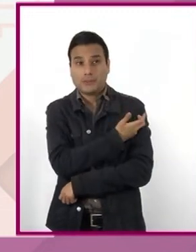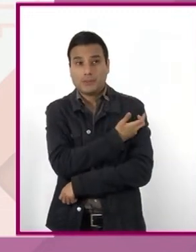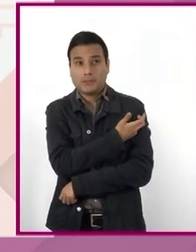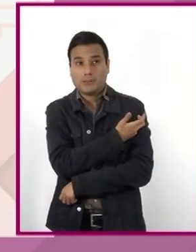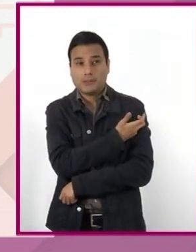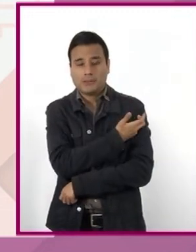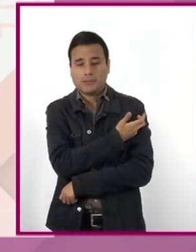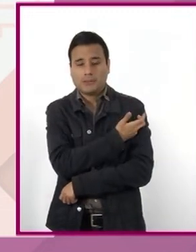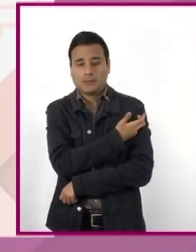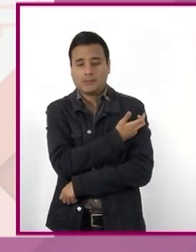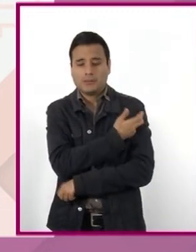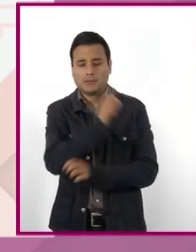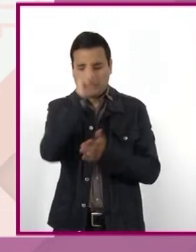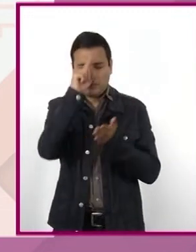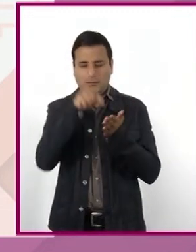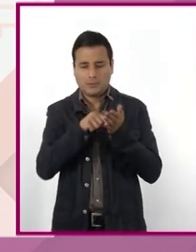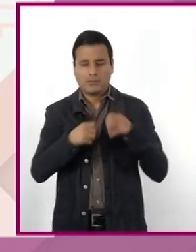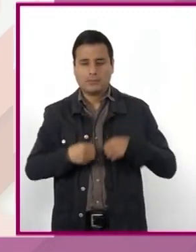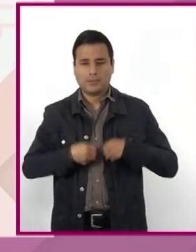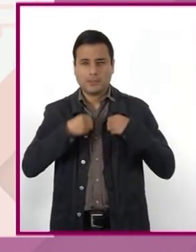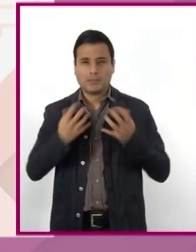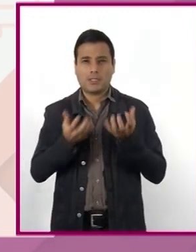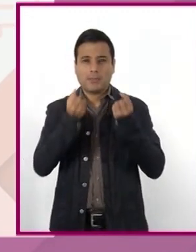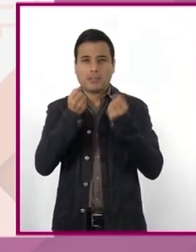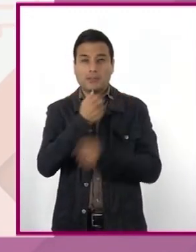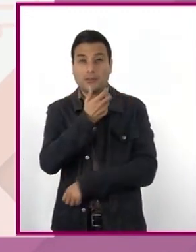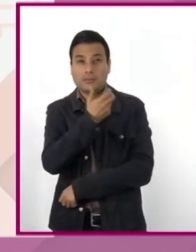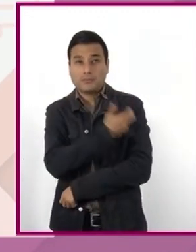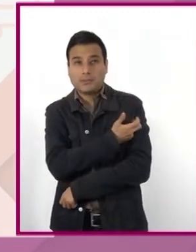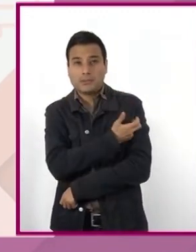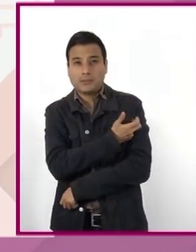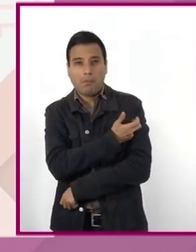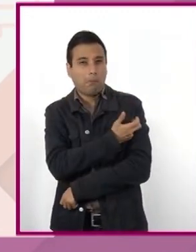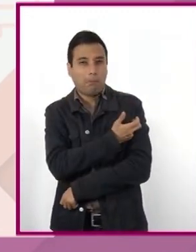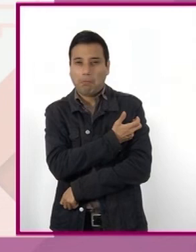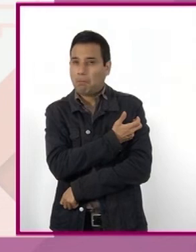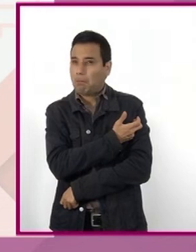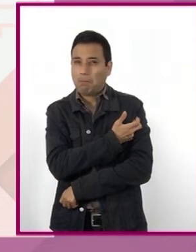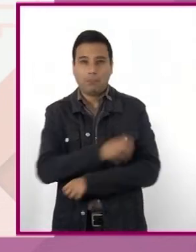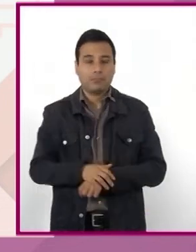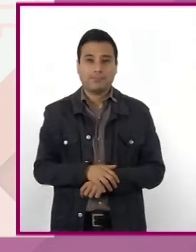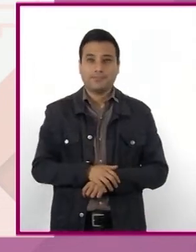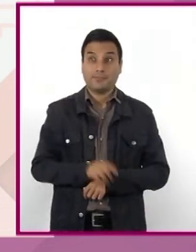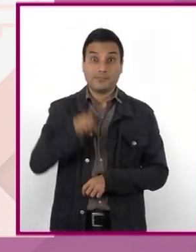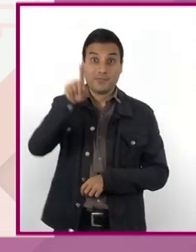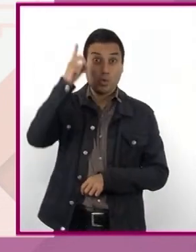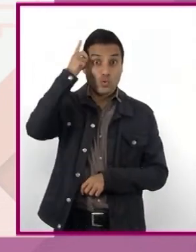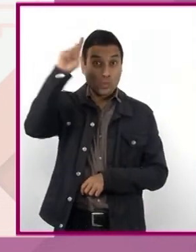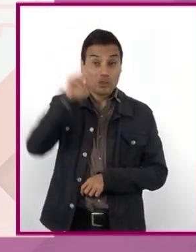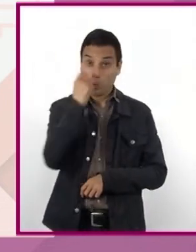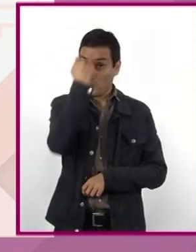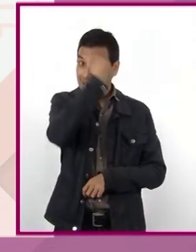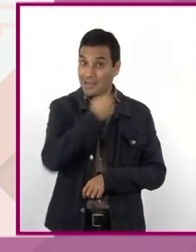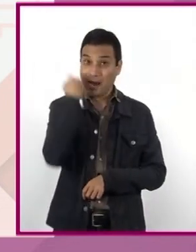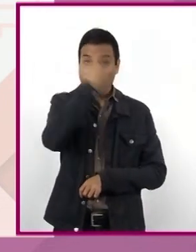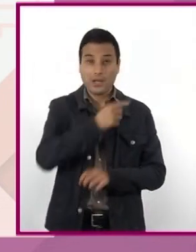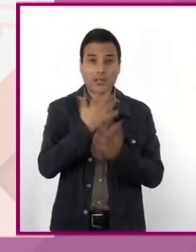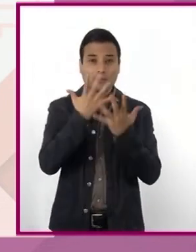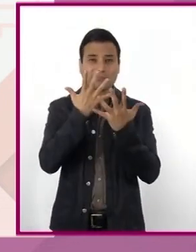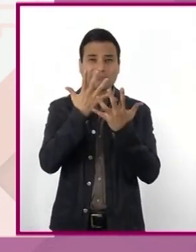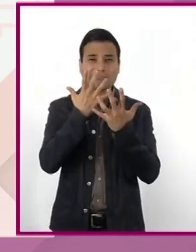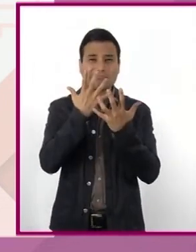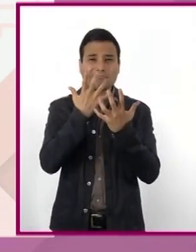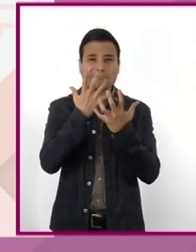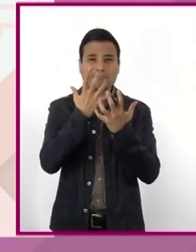fuera lo que le salvara la vida, pero no fue así. La cara llena de tristeza de su amo se distorsionaba